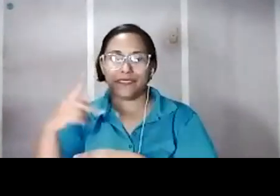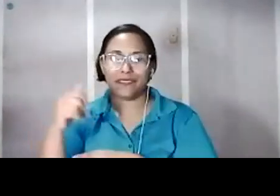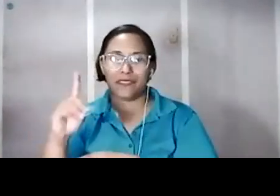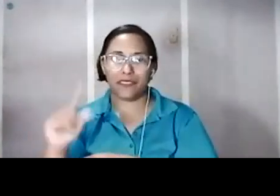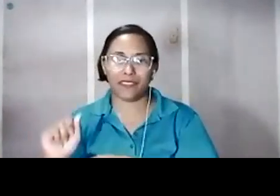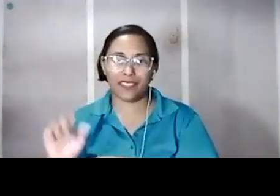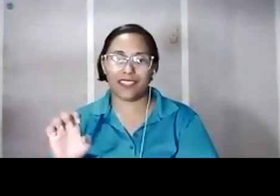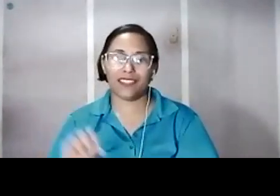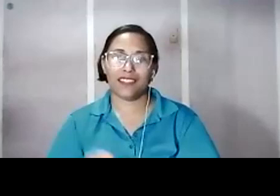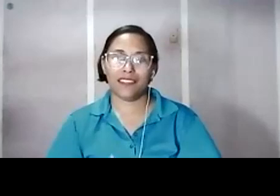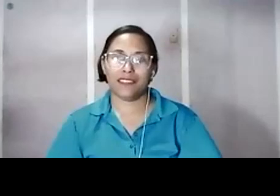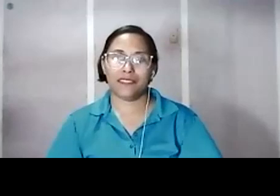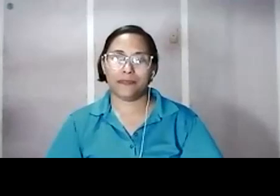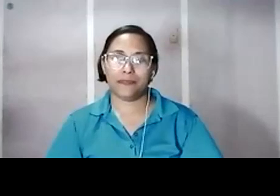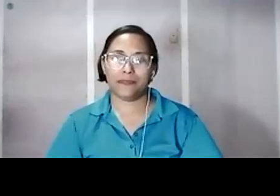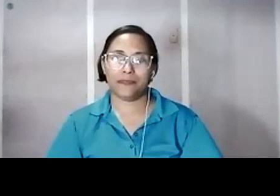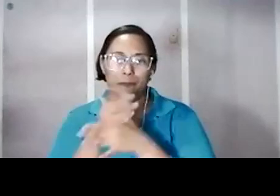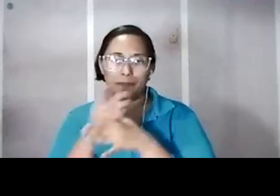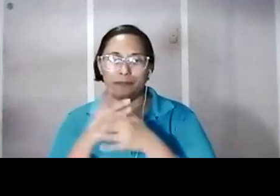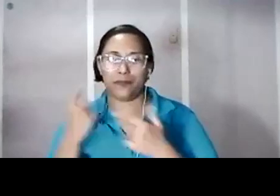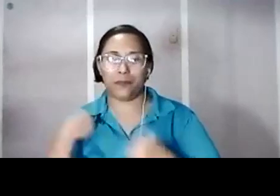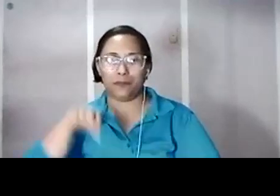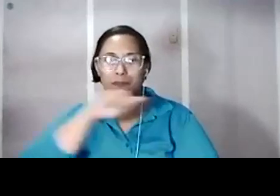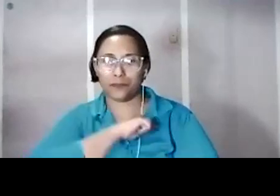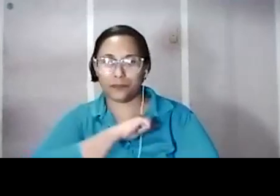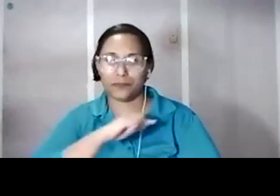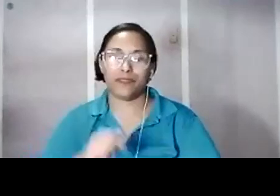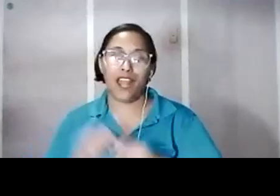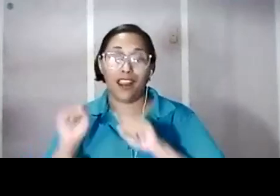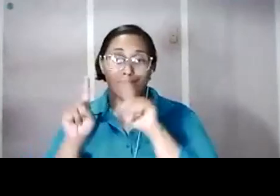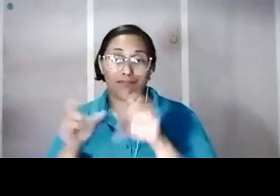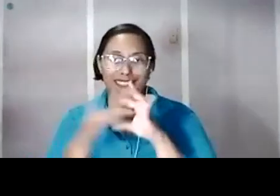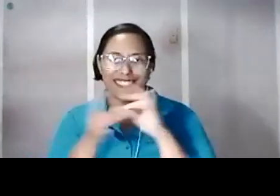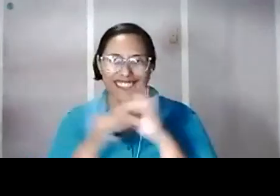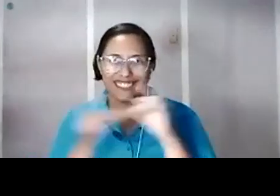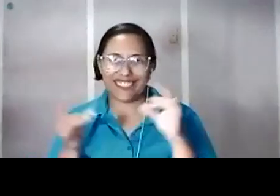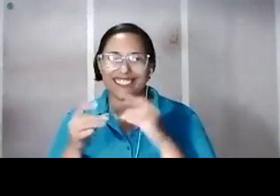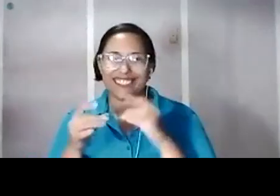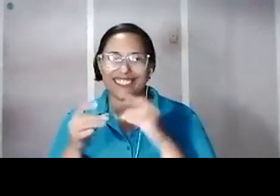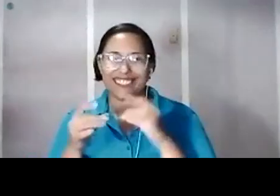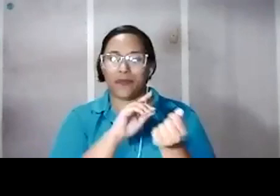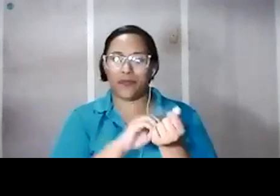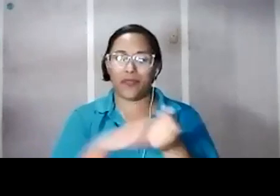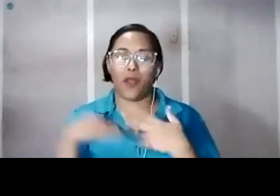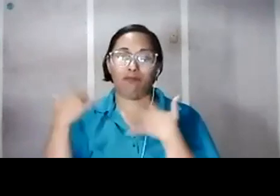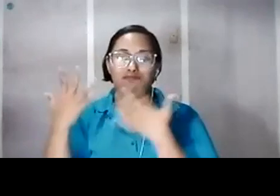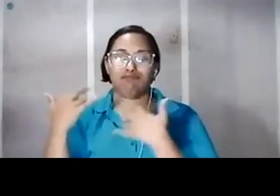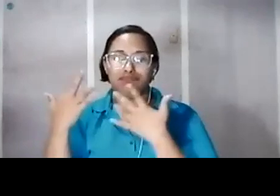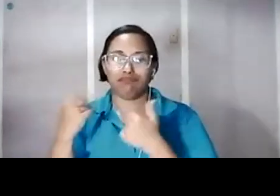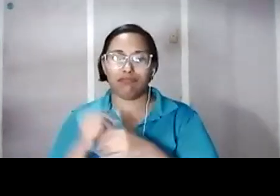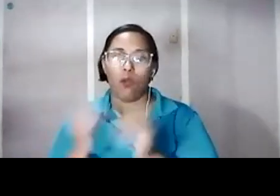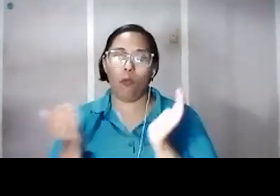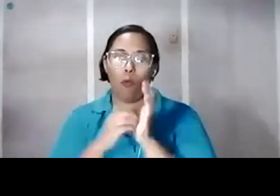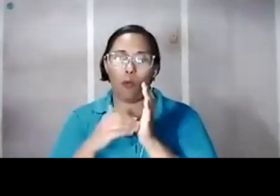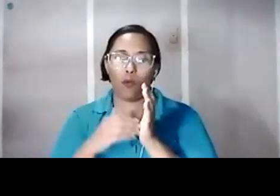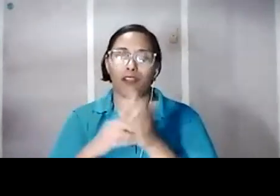nos compartieron con nosotros y compartieron sus preguntas y comentarios con la doctora. Los esperamos nuevamente el próximo